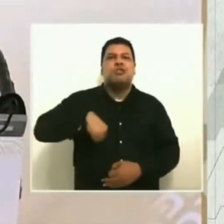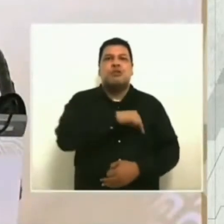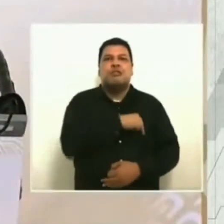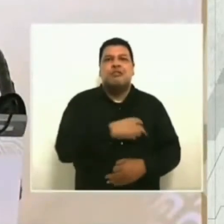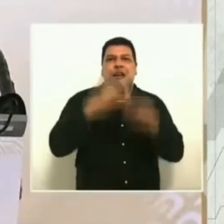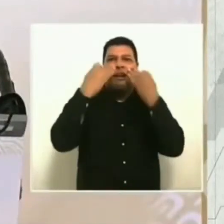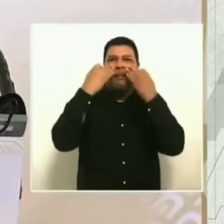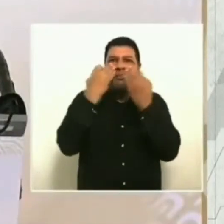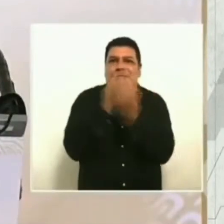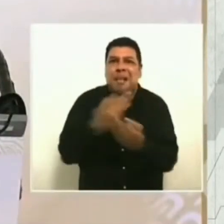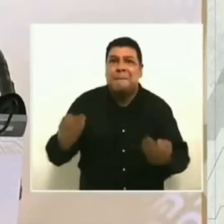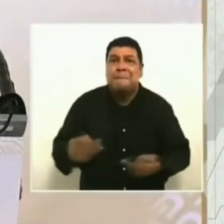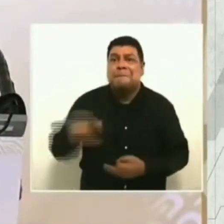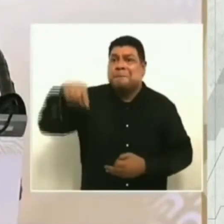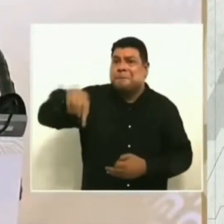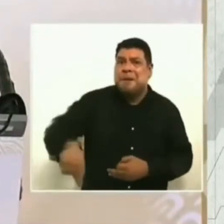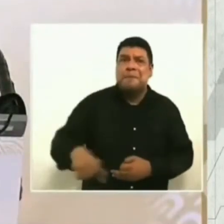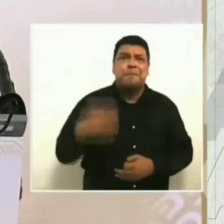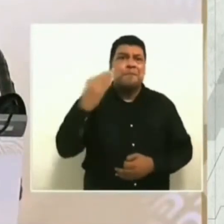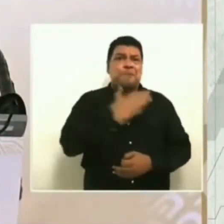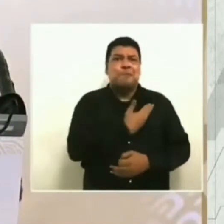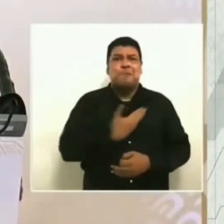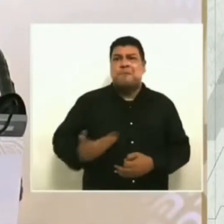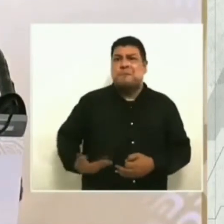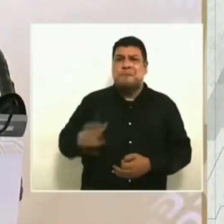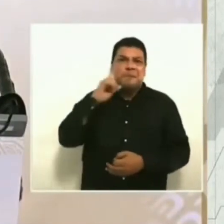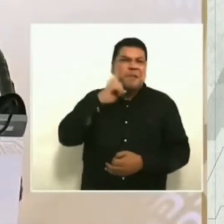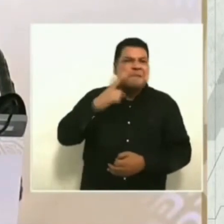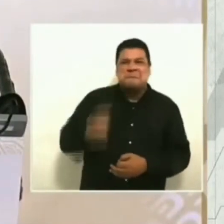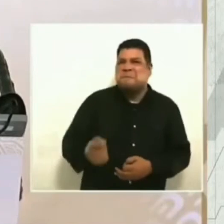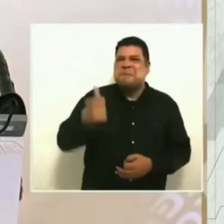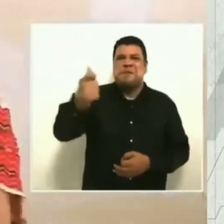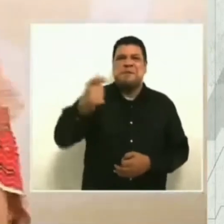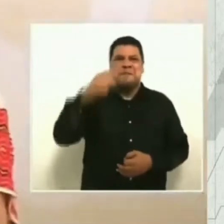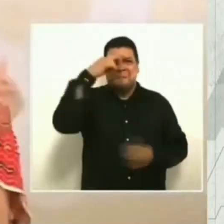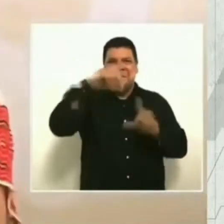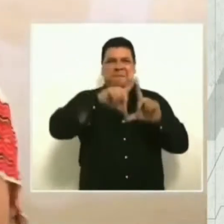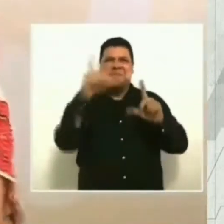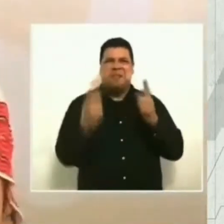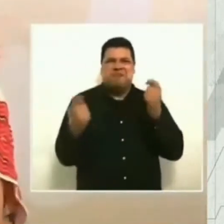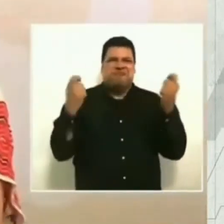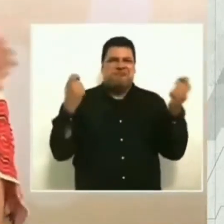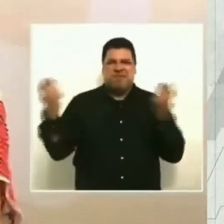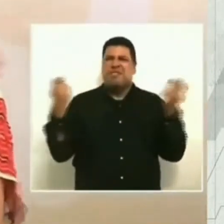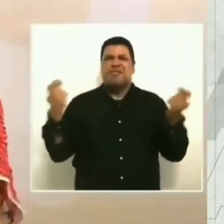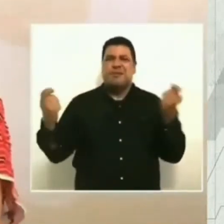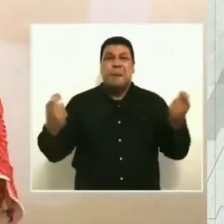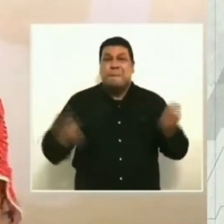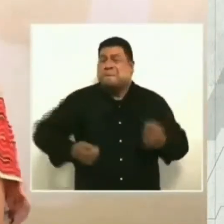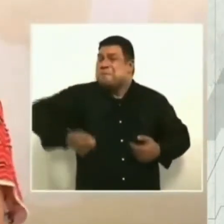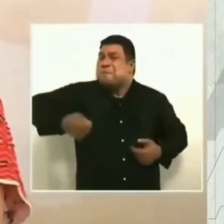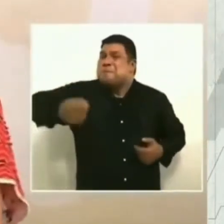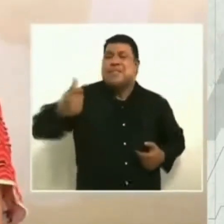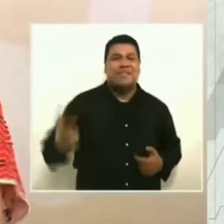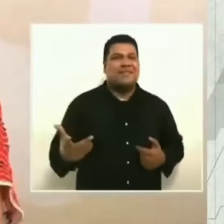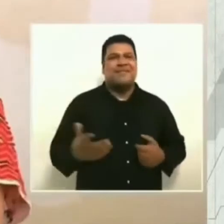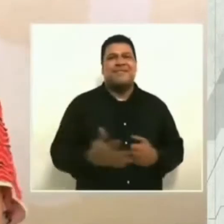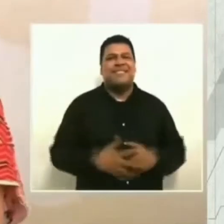Minatitlán-Hidalgotitlán, ¿no? Ahí fue donde se lleva a cabo, bueno, esta declaración que, por supuesto, a los fachos pues les